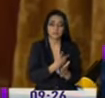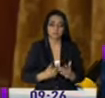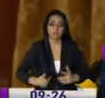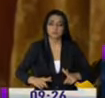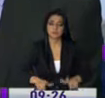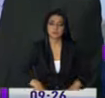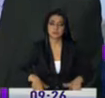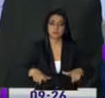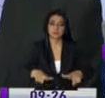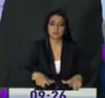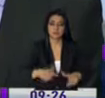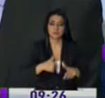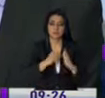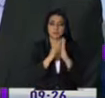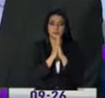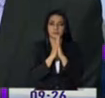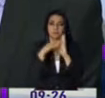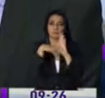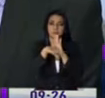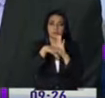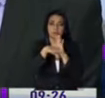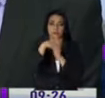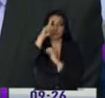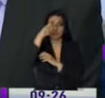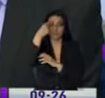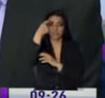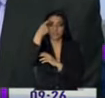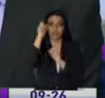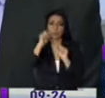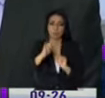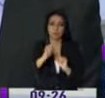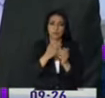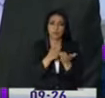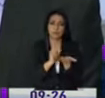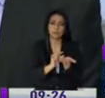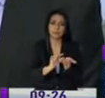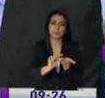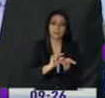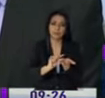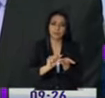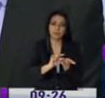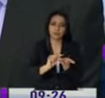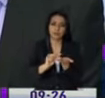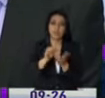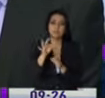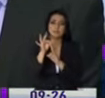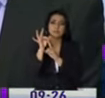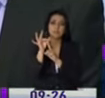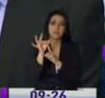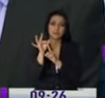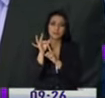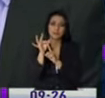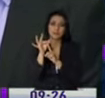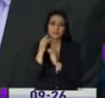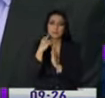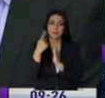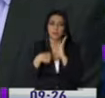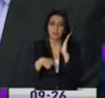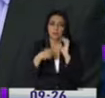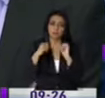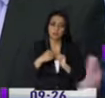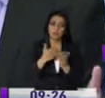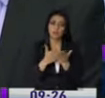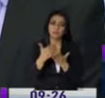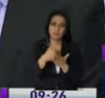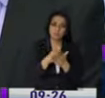primer mandatario. Que a través del Banco del Estado haya una línea de crédito especial, precisamente para